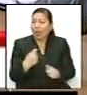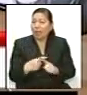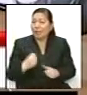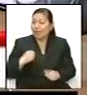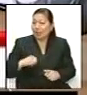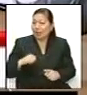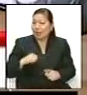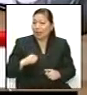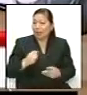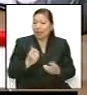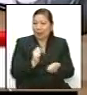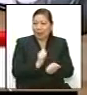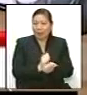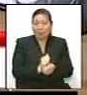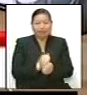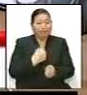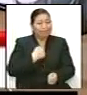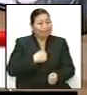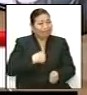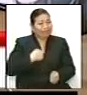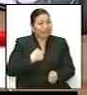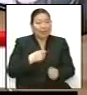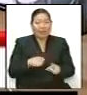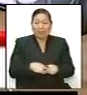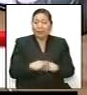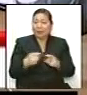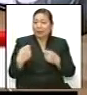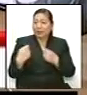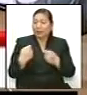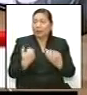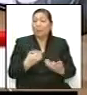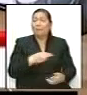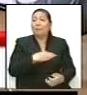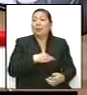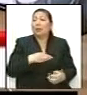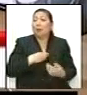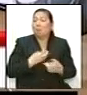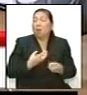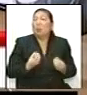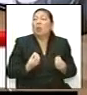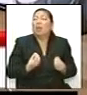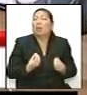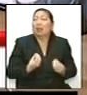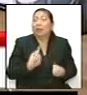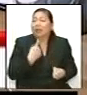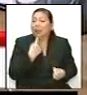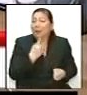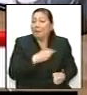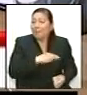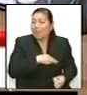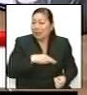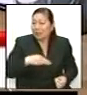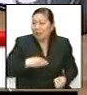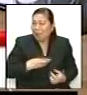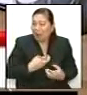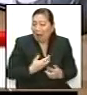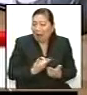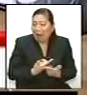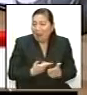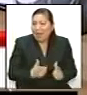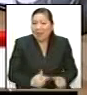que también han estado en la cárcel. Desgraciadamente, también hay que exigirle al Ministerio Público. Yo no sé por qué tenemos que conchavarnos. El Ministerio Público los ha